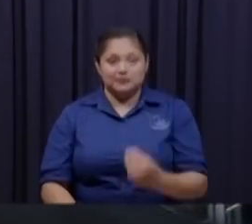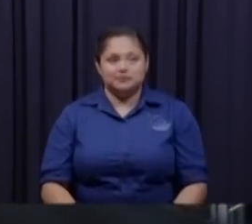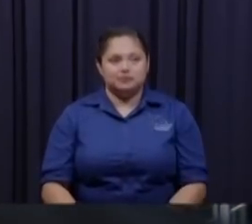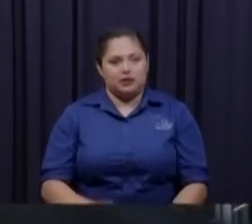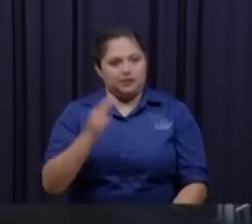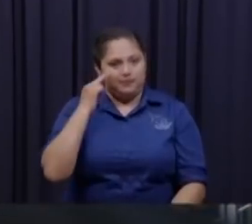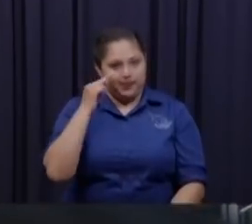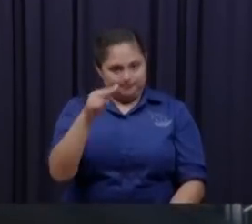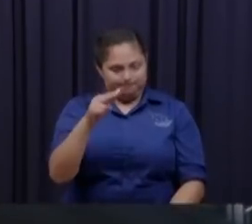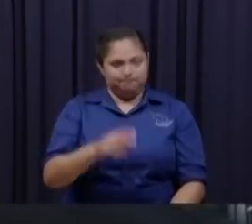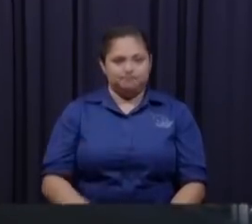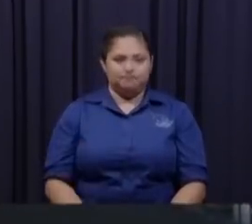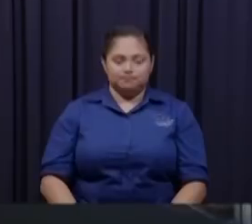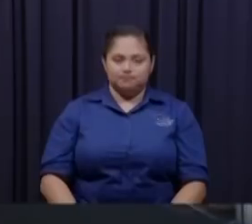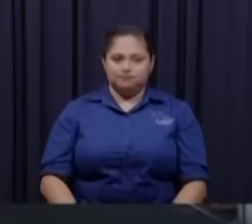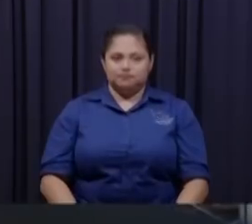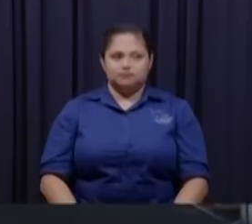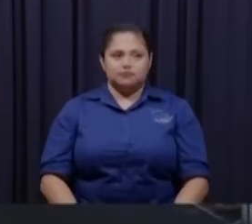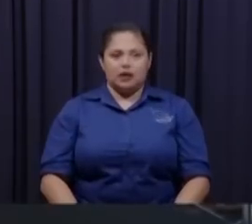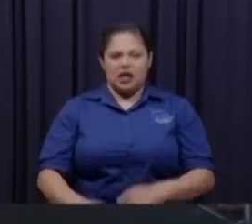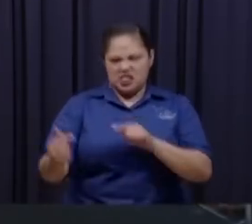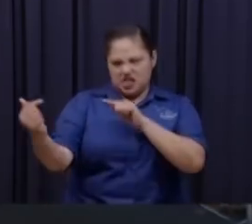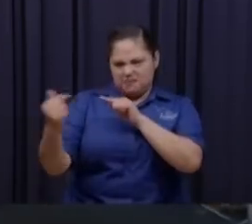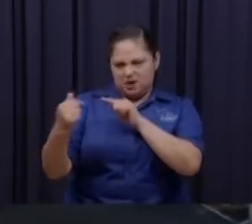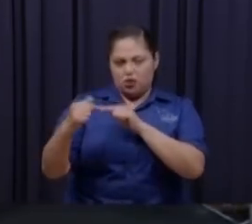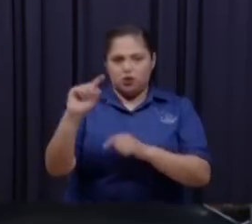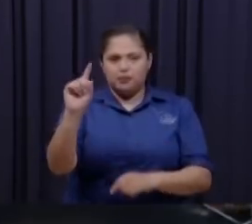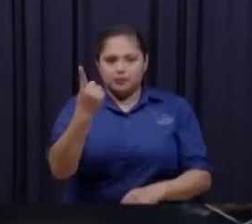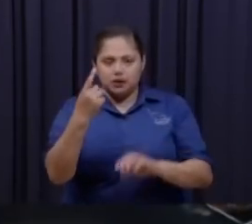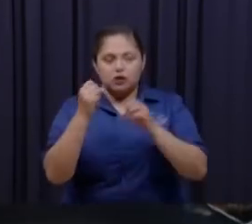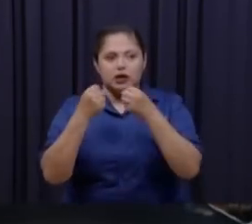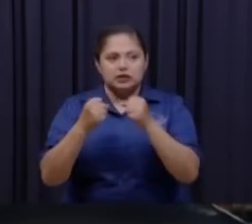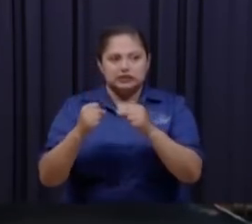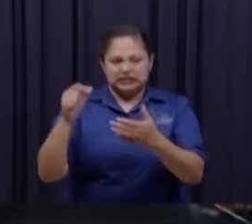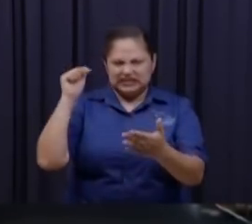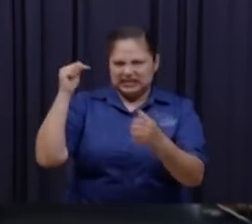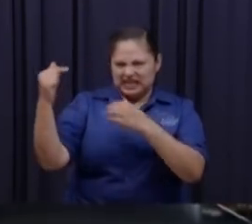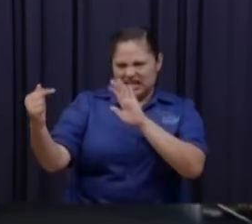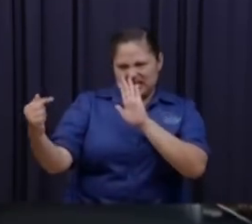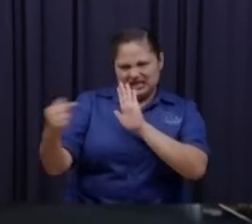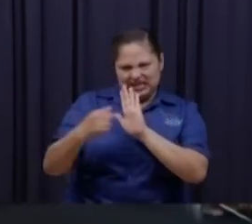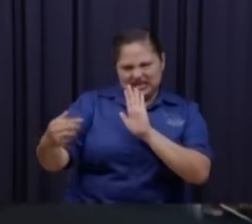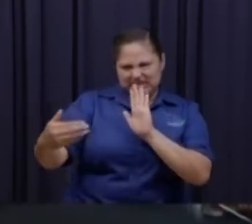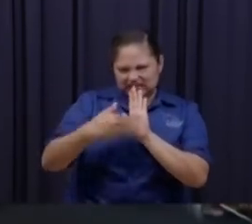Mire, el enemigo lo primero que hace es atacar a la cabeza.